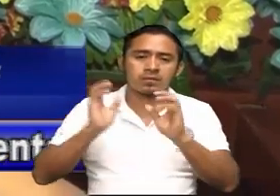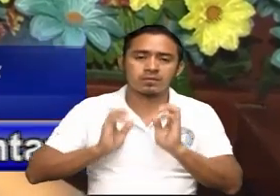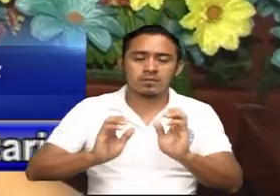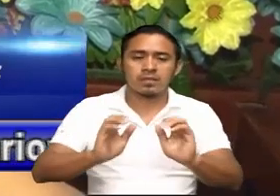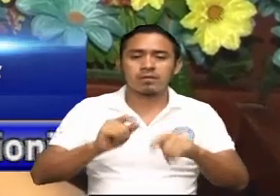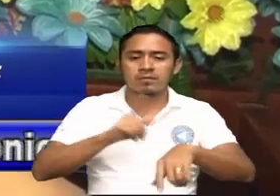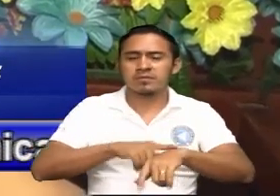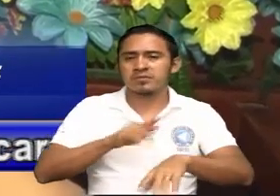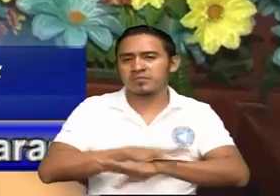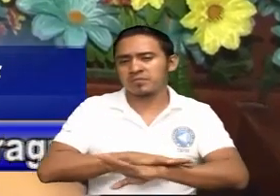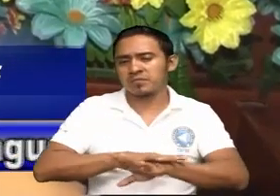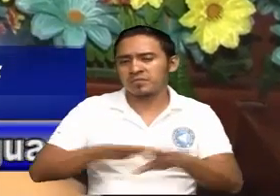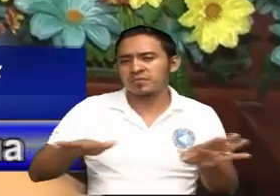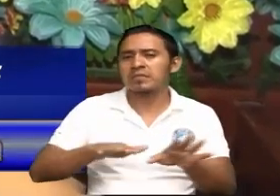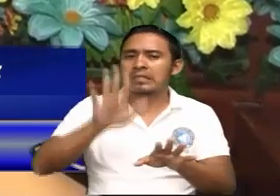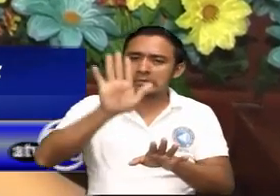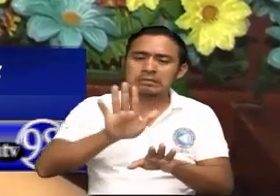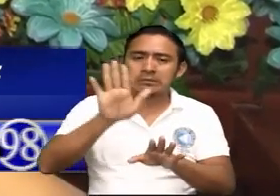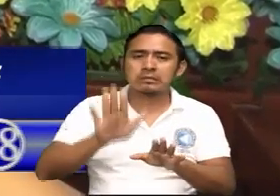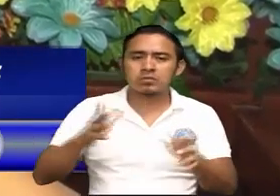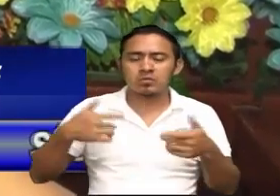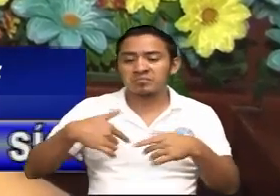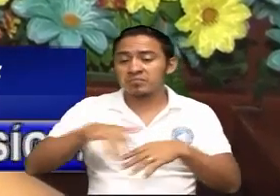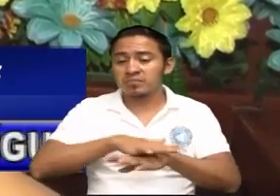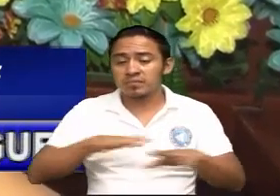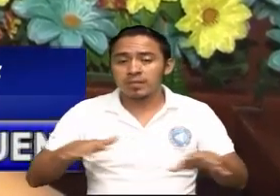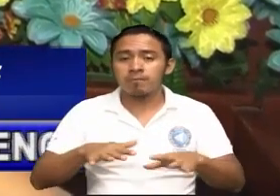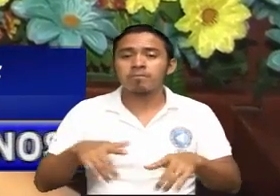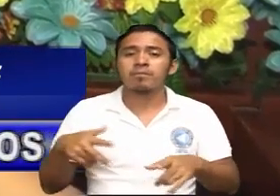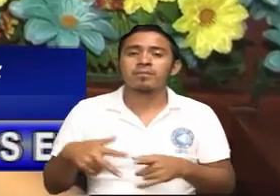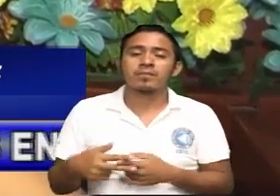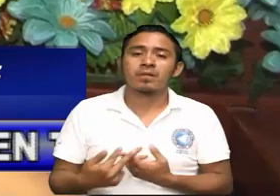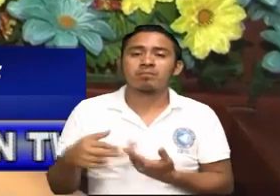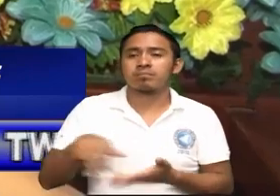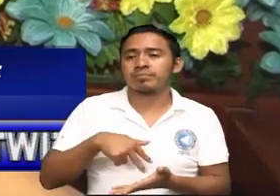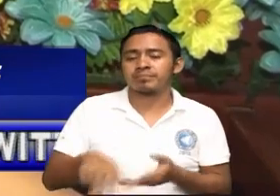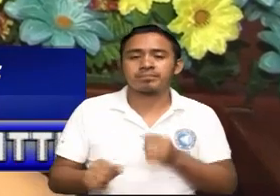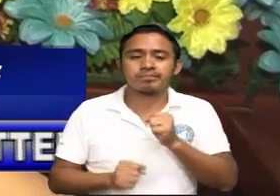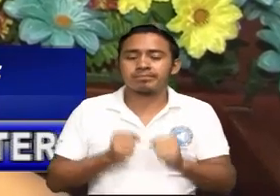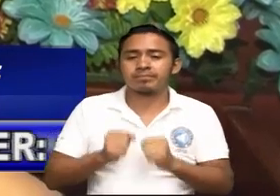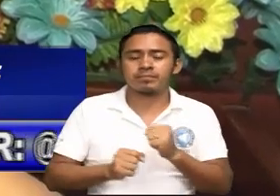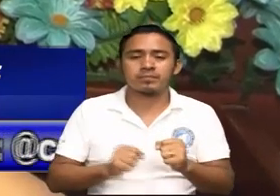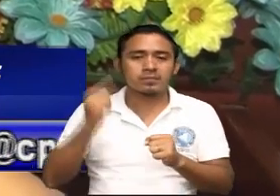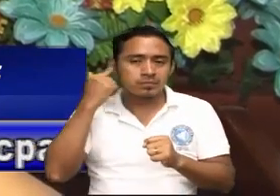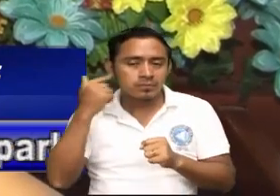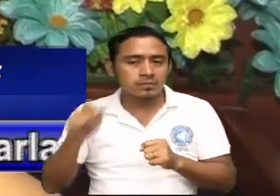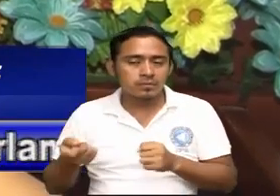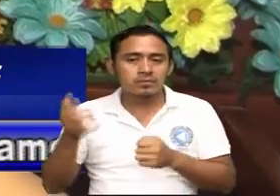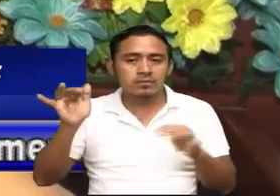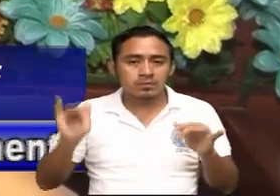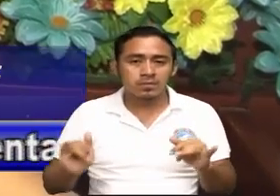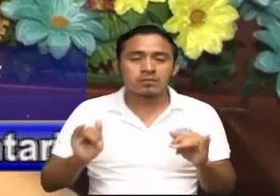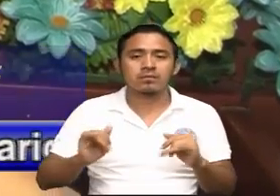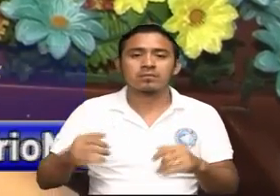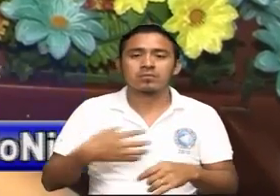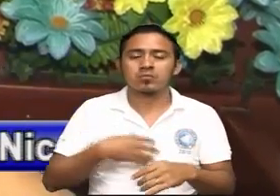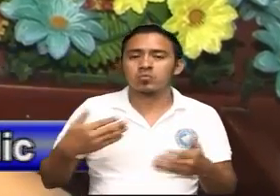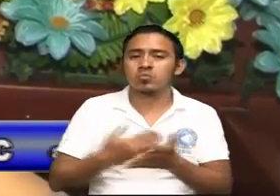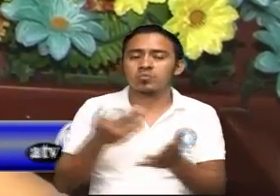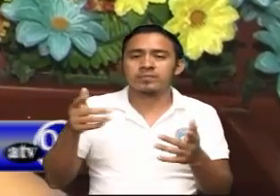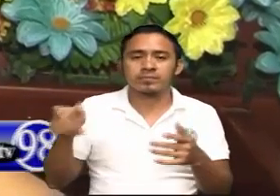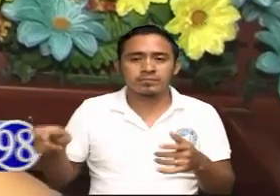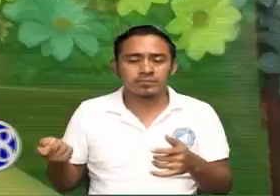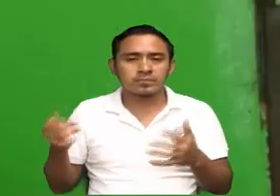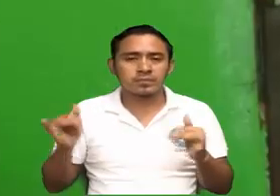finalizando a las 5 de la tarde el recorrido, iniciando una fiesta popular con la Radio Ya y el elenco de Tu Nueva Radio Ya